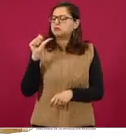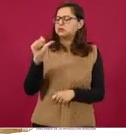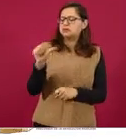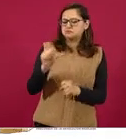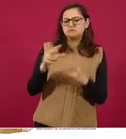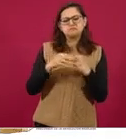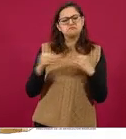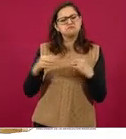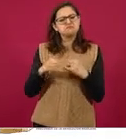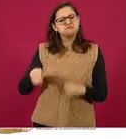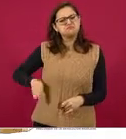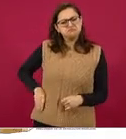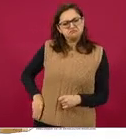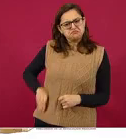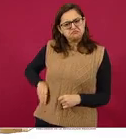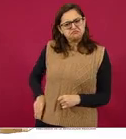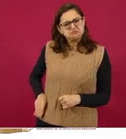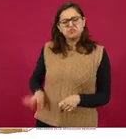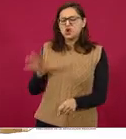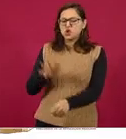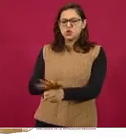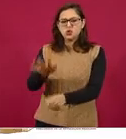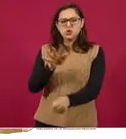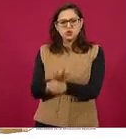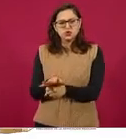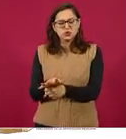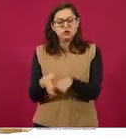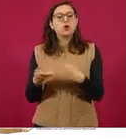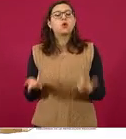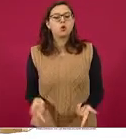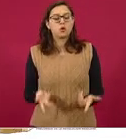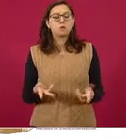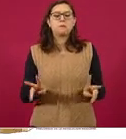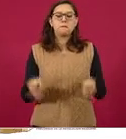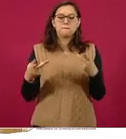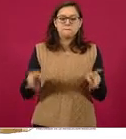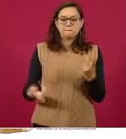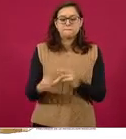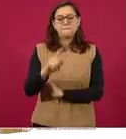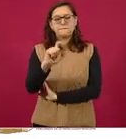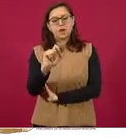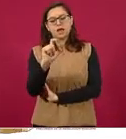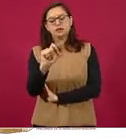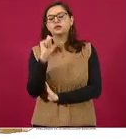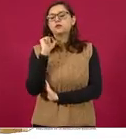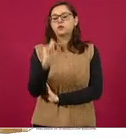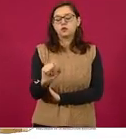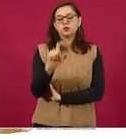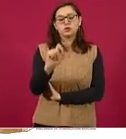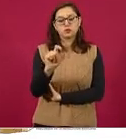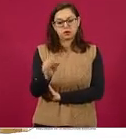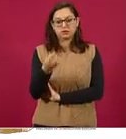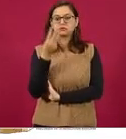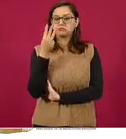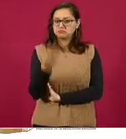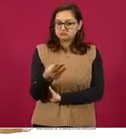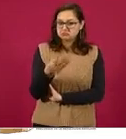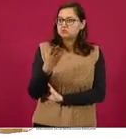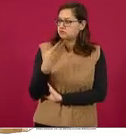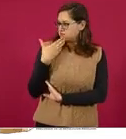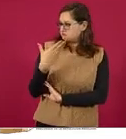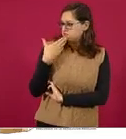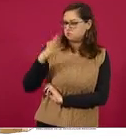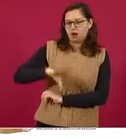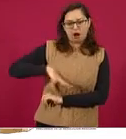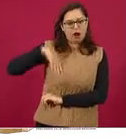centavos en Mérida, Yucatán, tiene un precio al público de 20 pesos con 23 centavos, porque no le cargan la